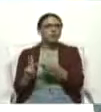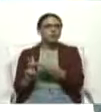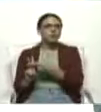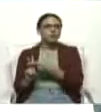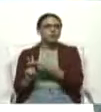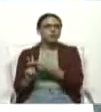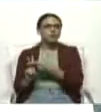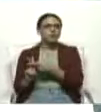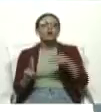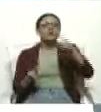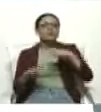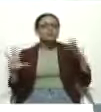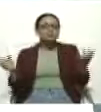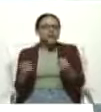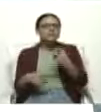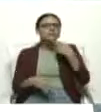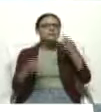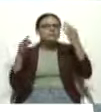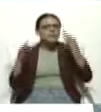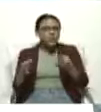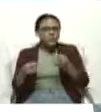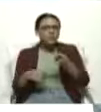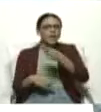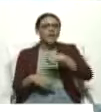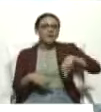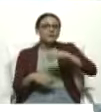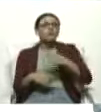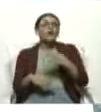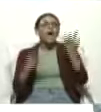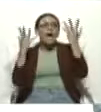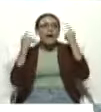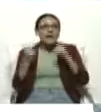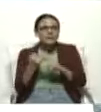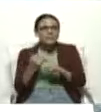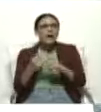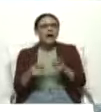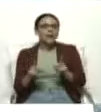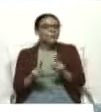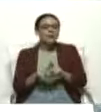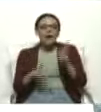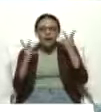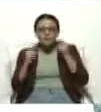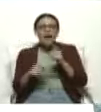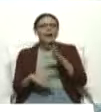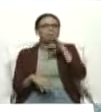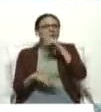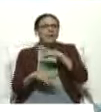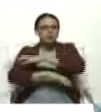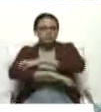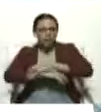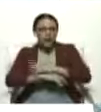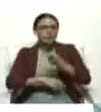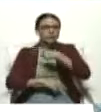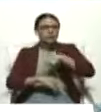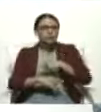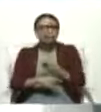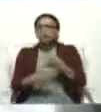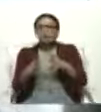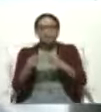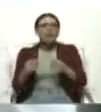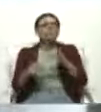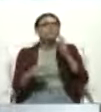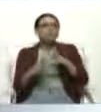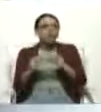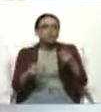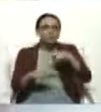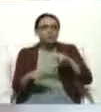la salvaguarda de los animales como seres vivos, hemos hecho el esfuerzo, hemos colocado un